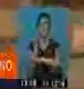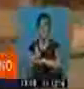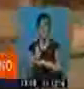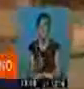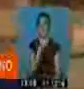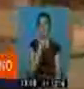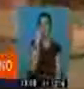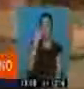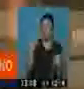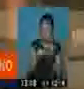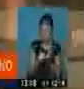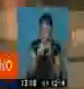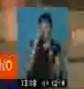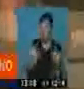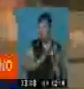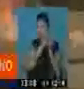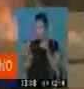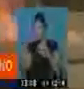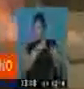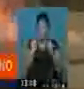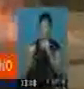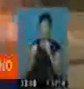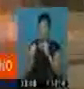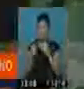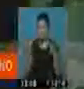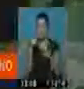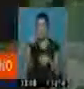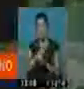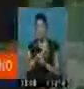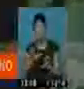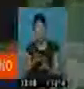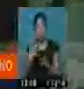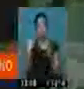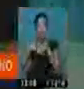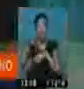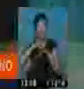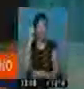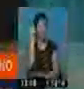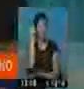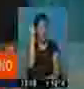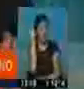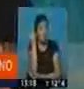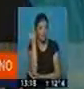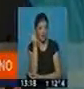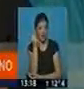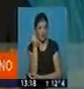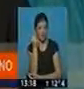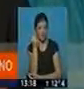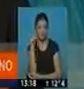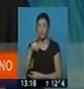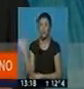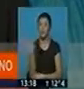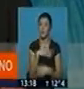año con un gobierno en funciones, bueno, no es lo más sano en este momento, sobre todo por las medidas económicas que están todas stand-by,